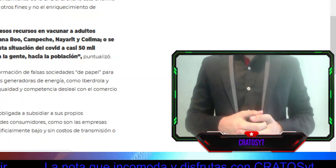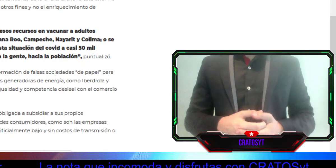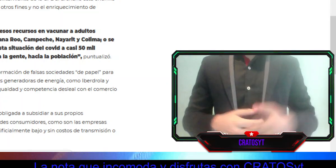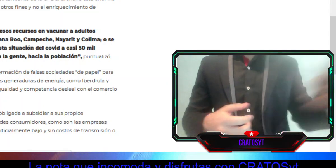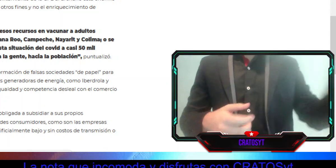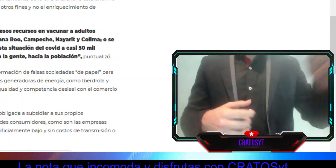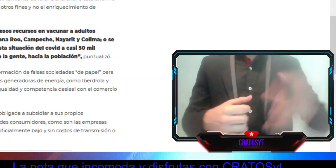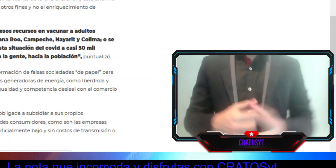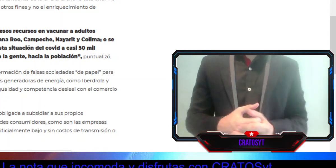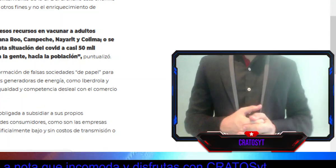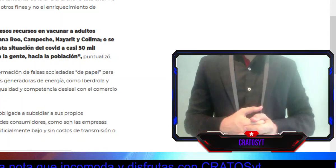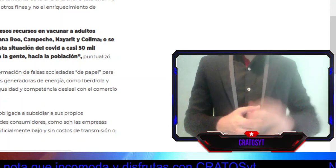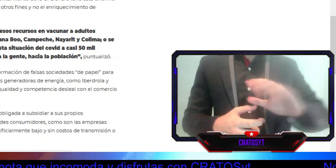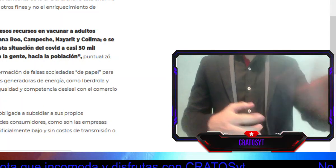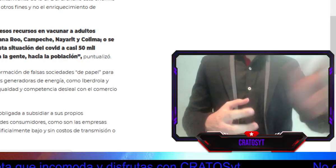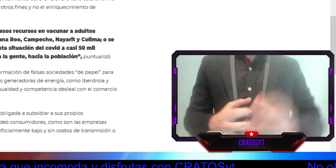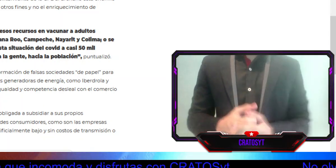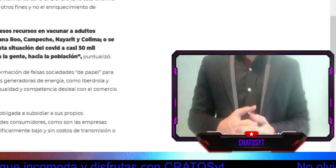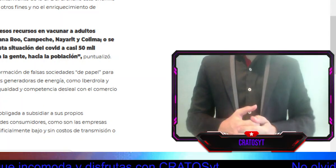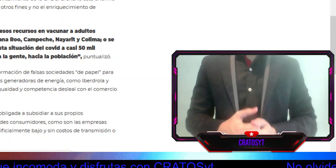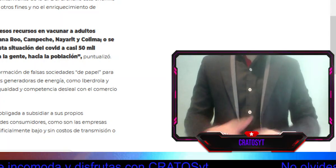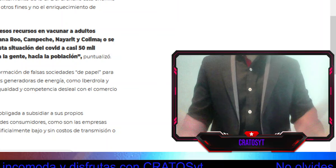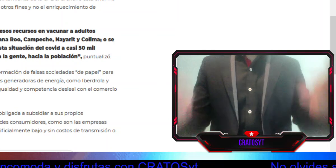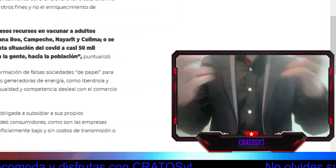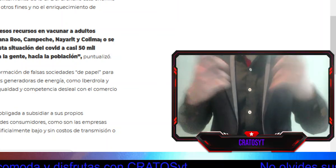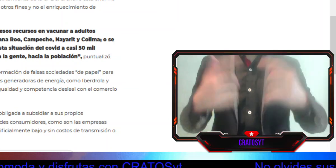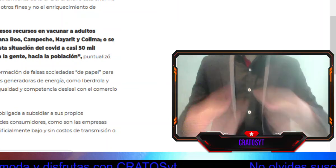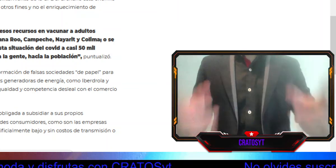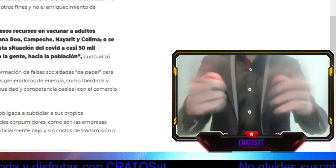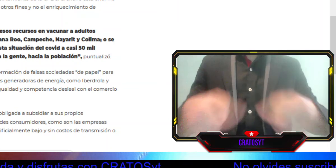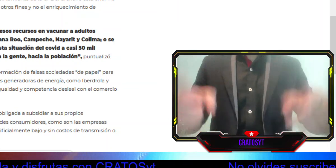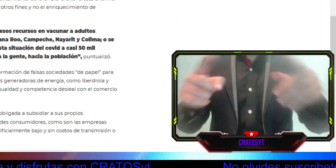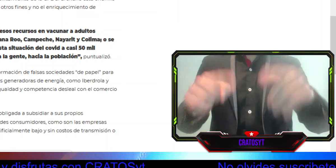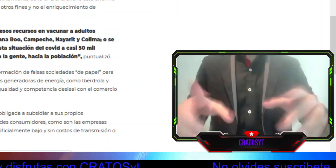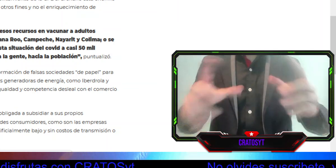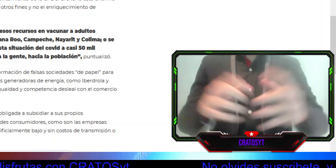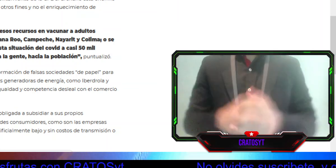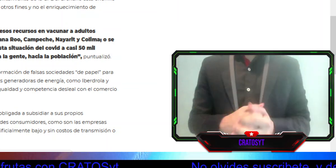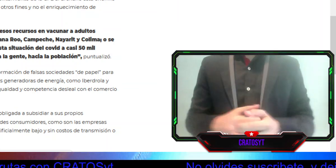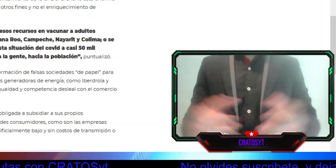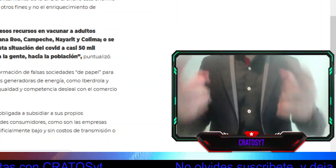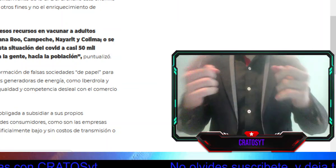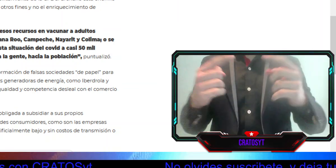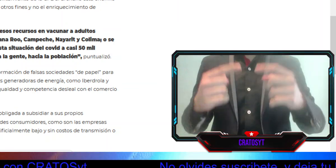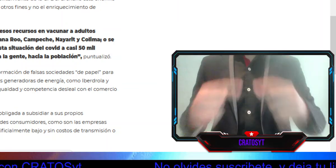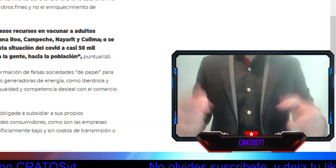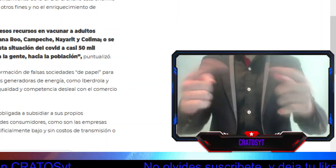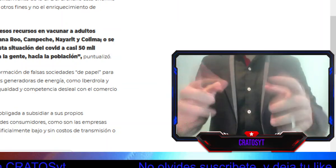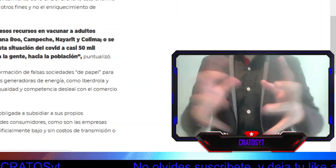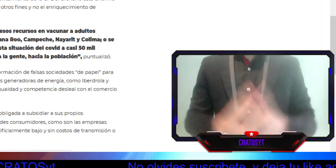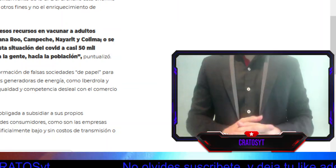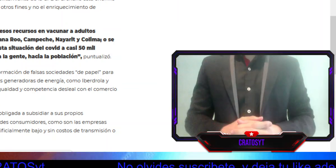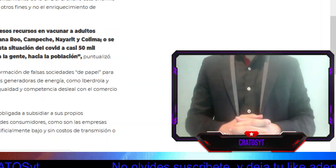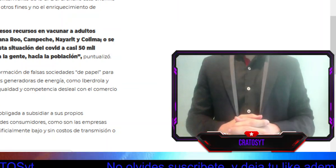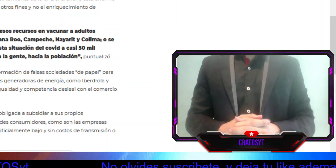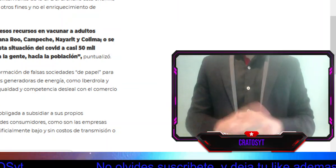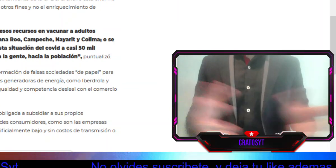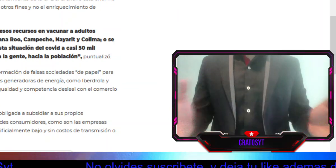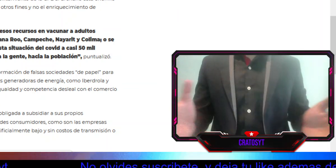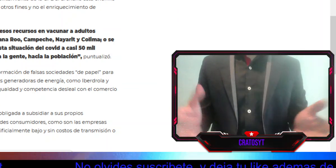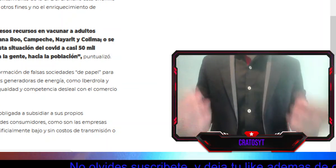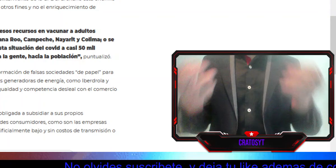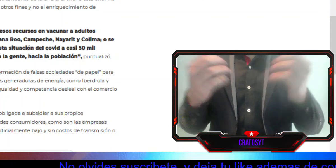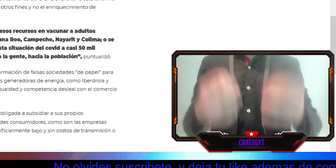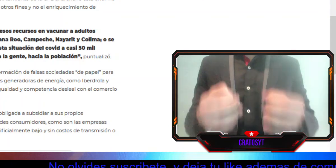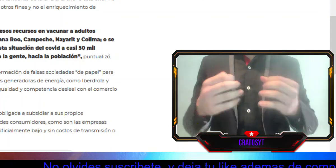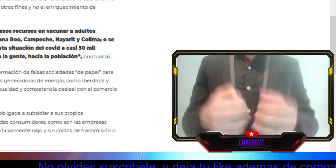respaldar porque así lo dice la ley y no te tengo que pagar nada o te tengo que pagar menos del costo de la producción, menos de lo que te costó producir esa energía. Por